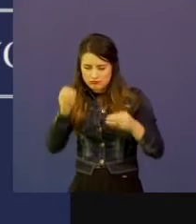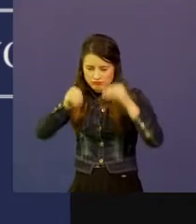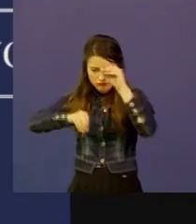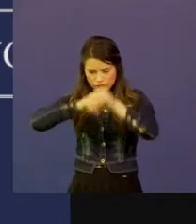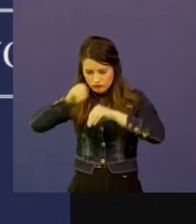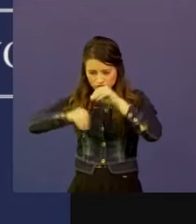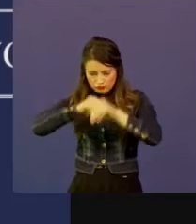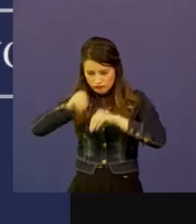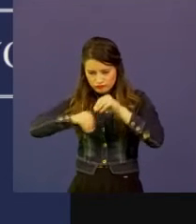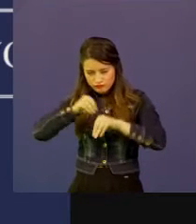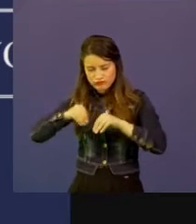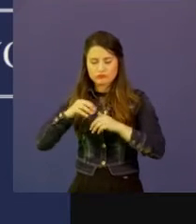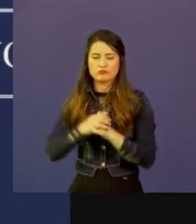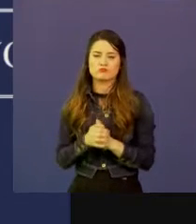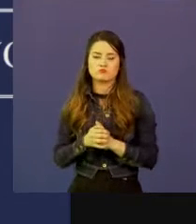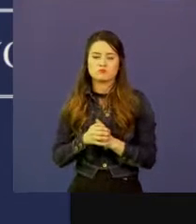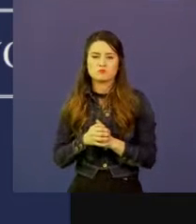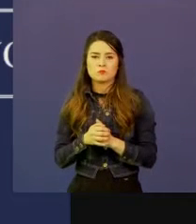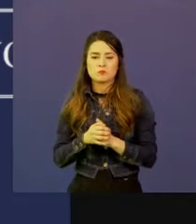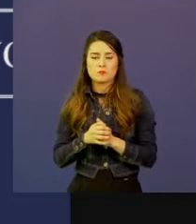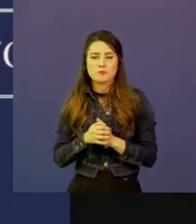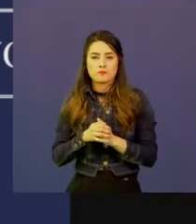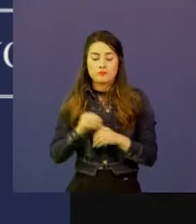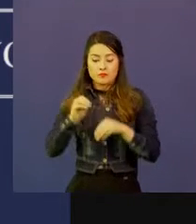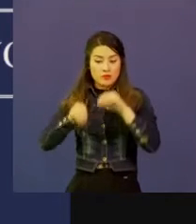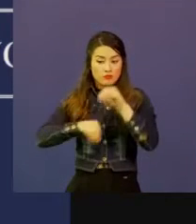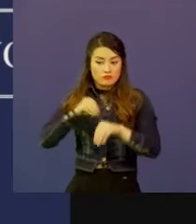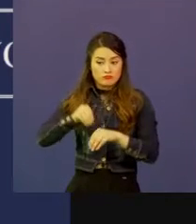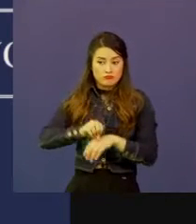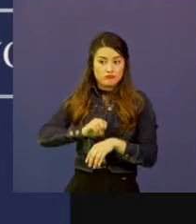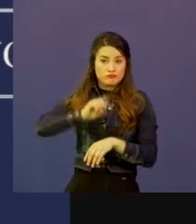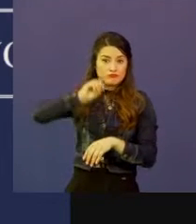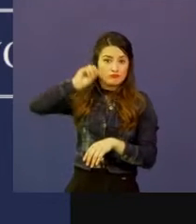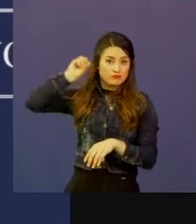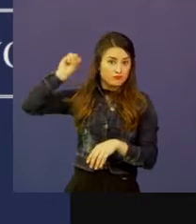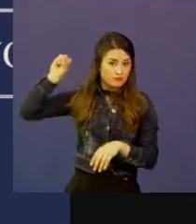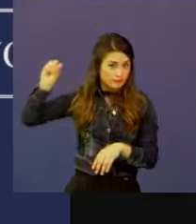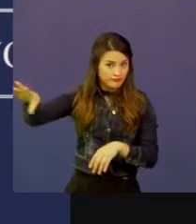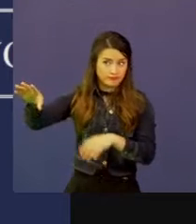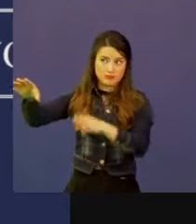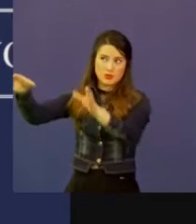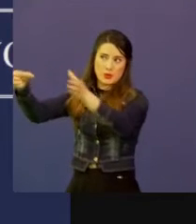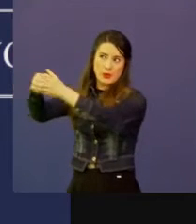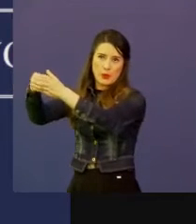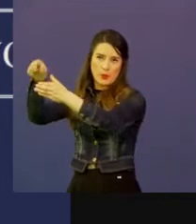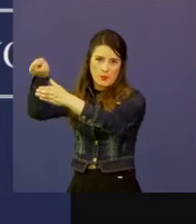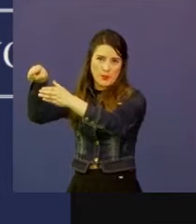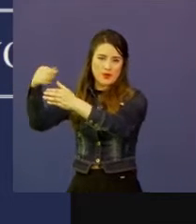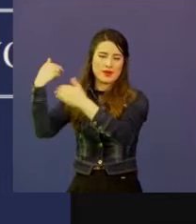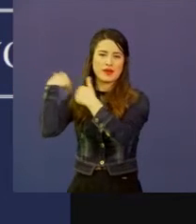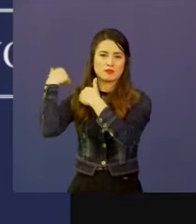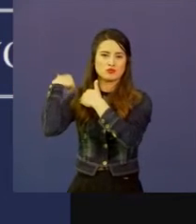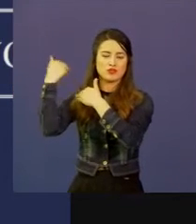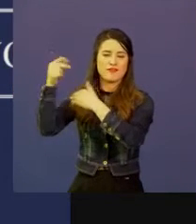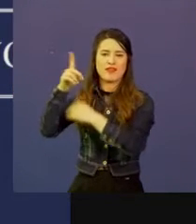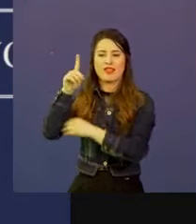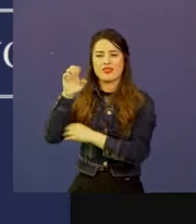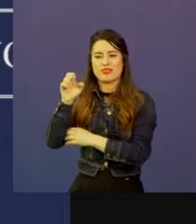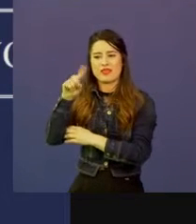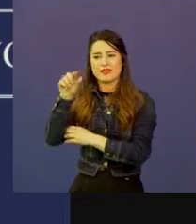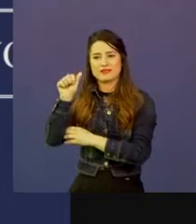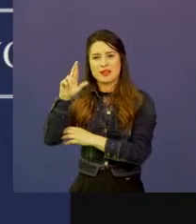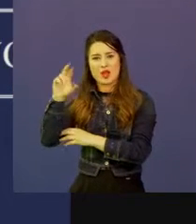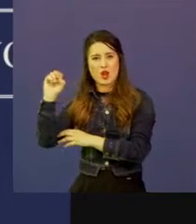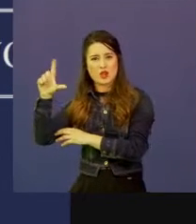a los desarrolladores, a pesar de que los desarrolladores han participado del proyecto, ellos también hacen parte de las sesiones entre